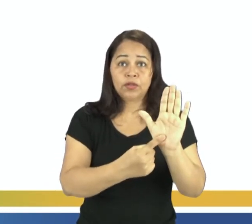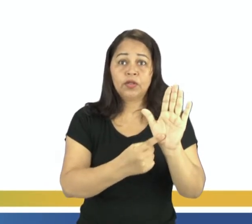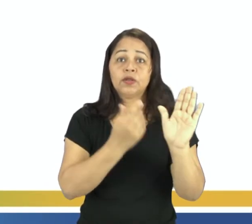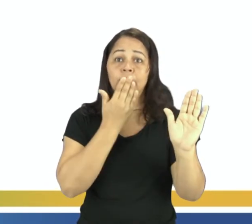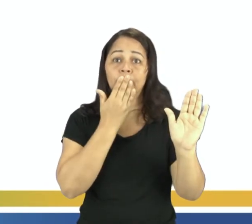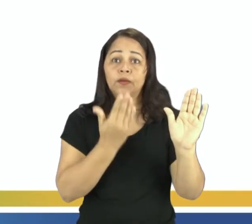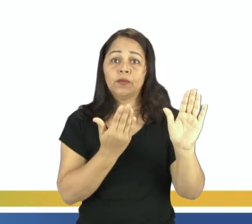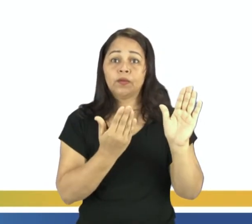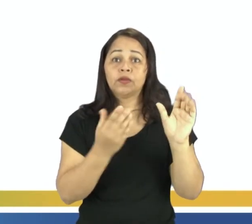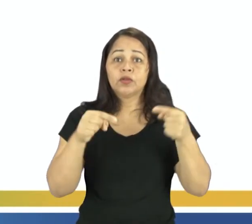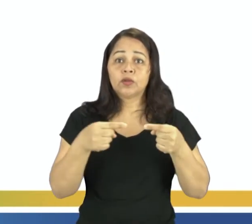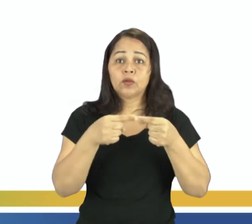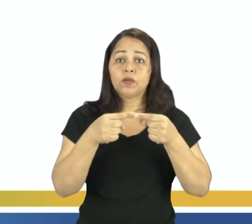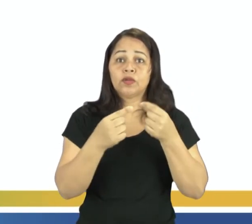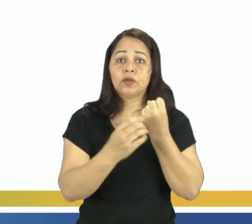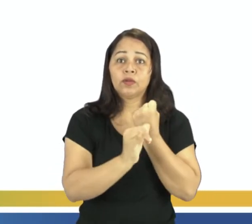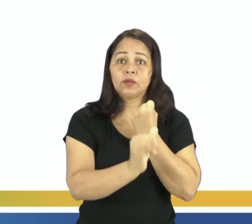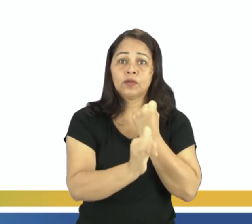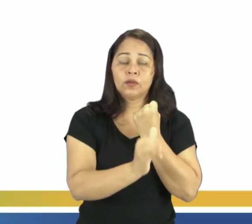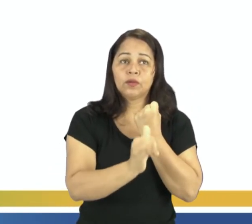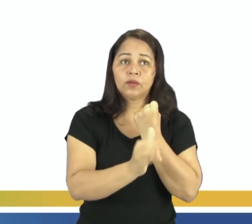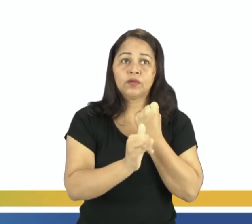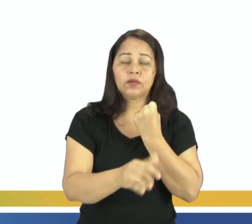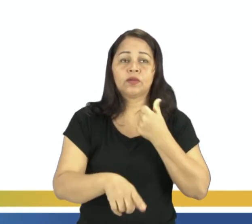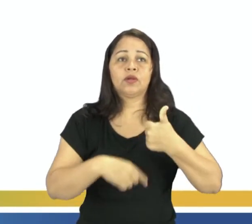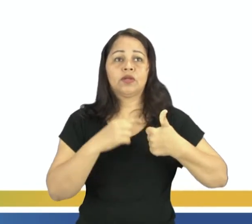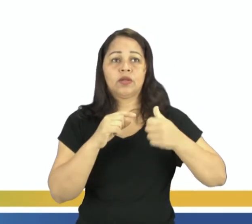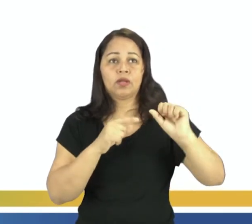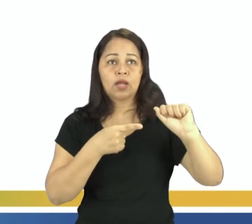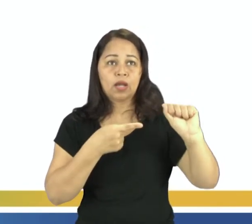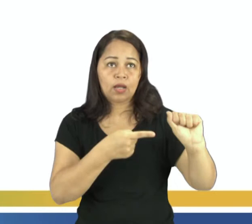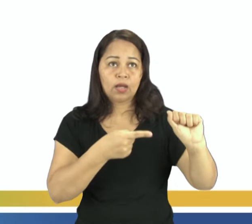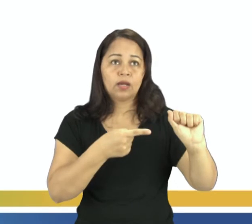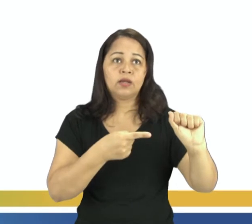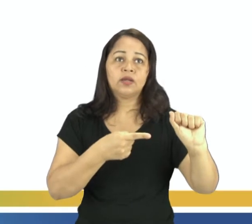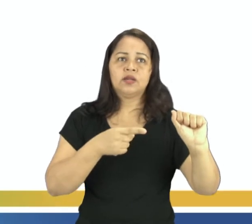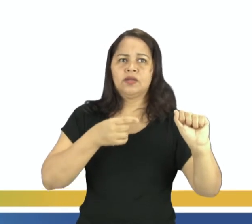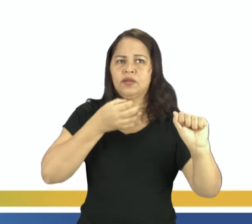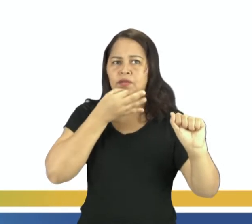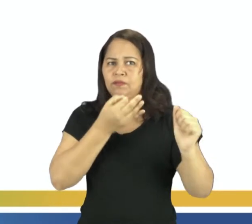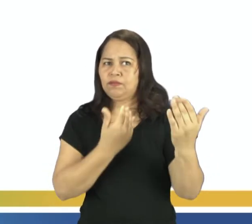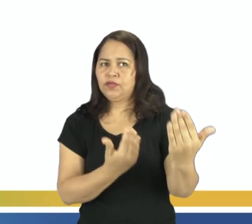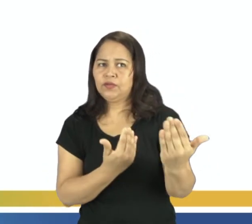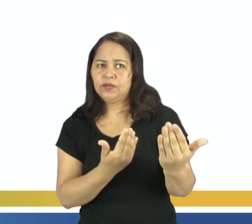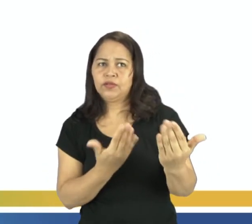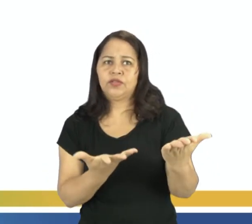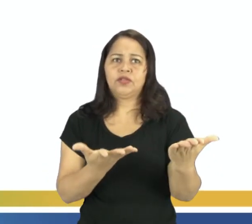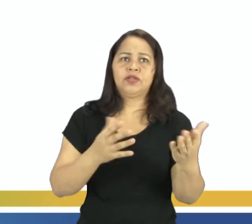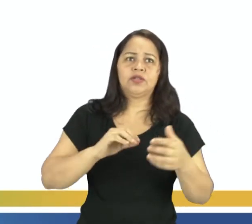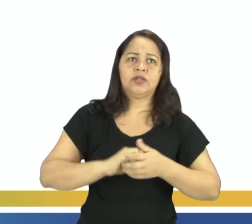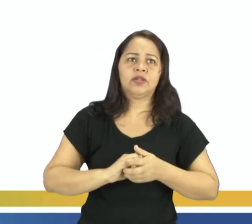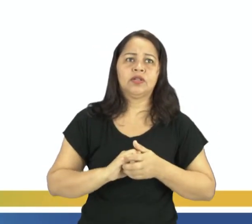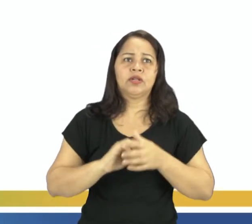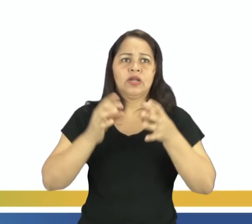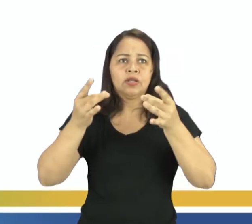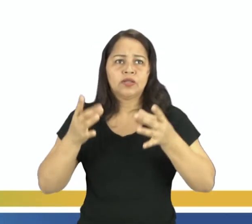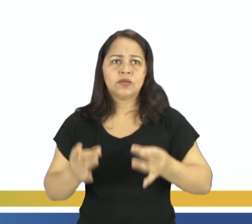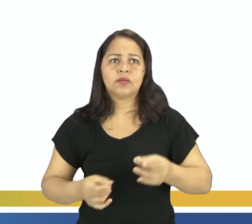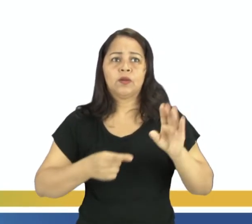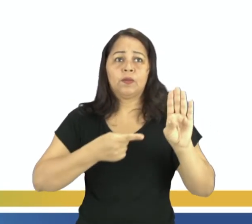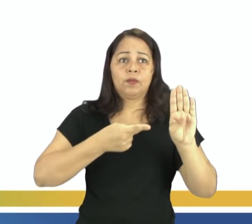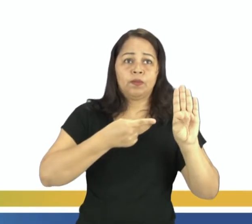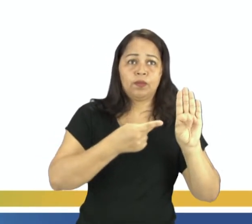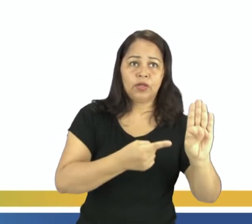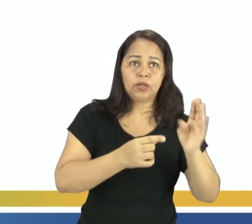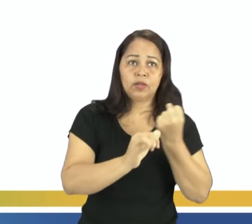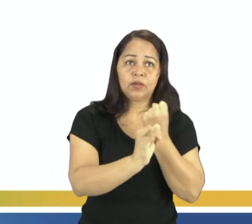crónica. ¿Ok? A. La ironía, la risa, la especificación. B. La